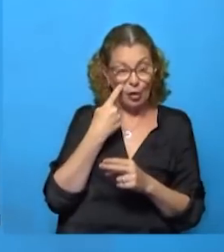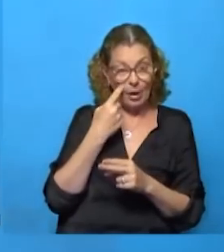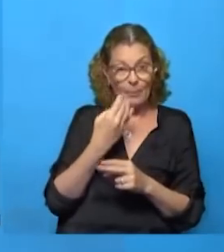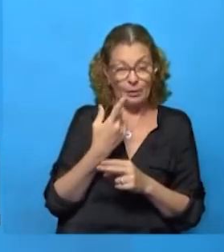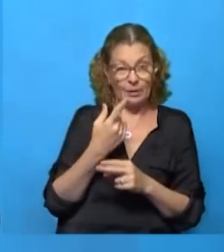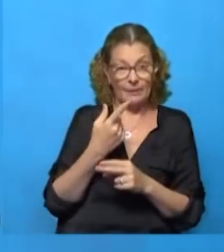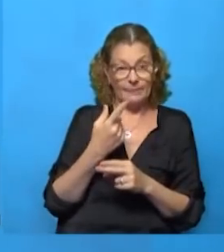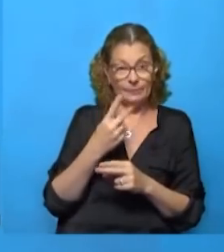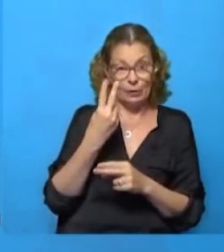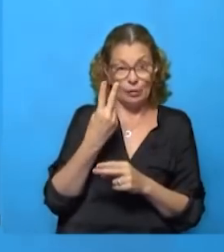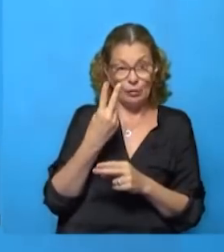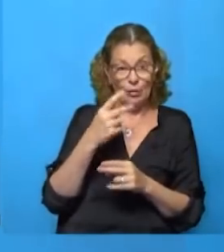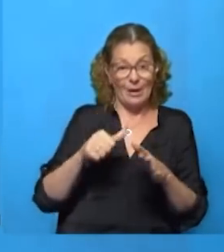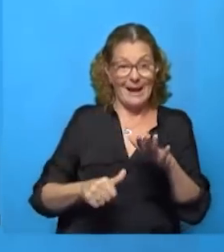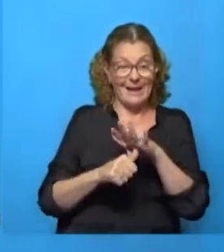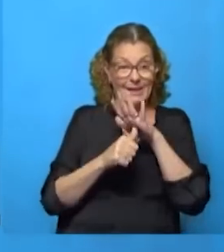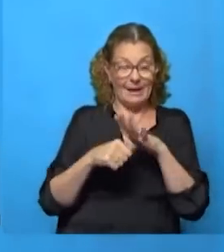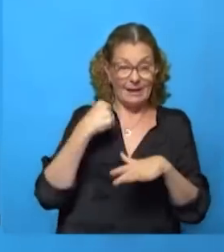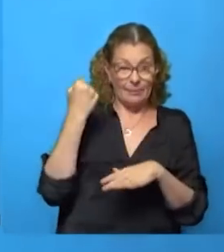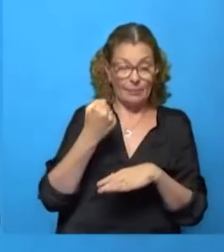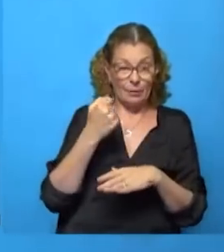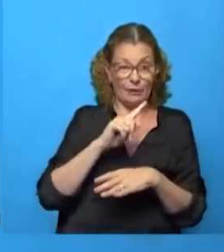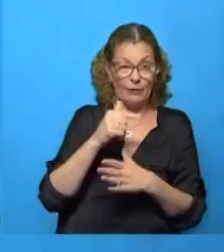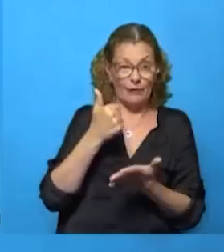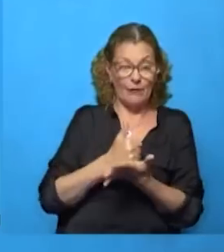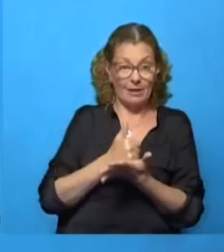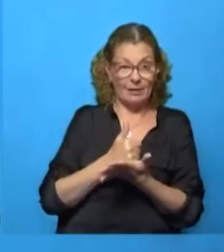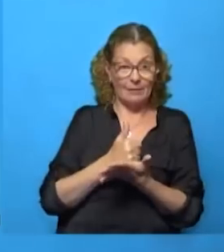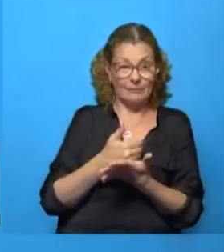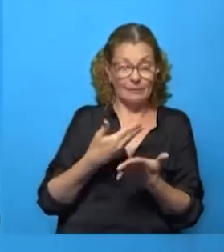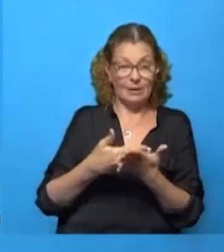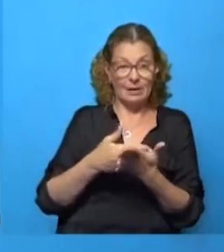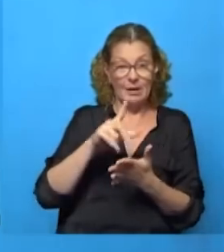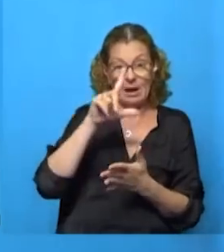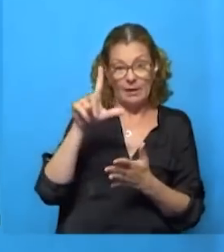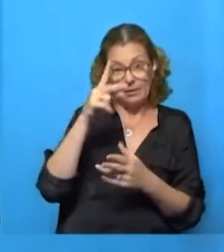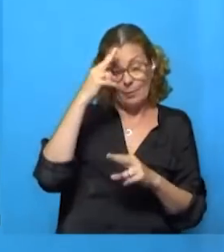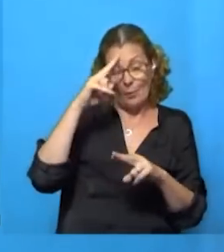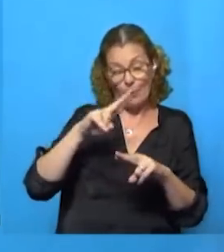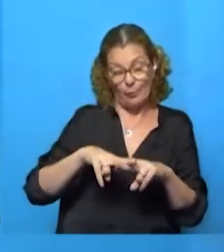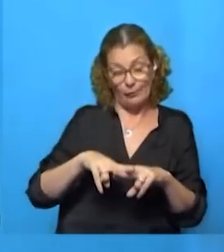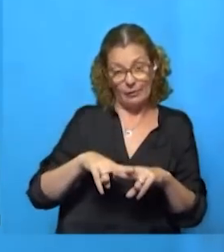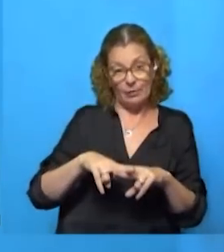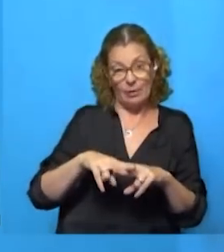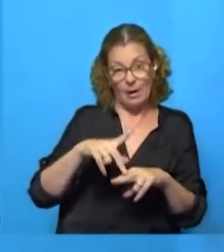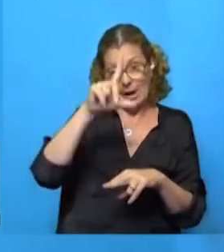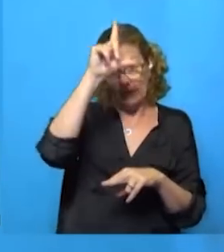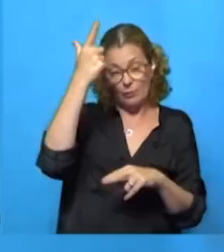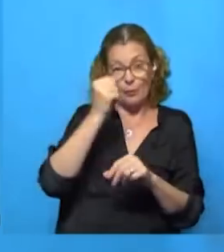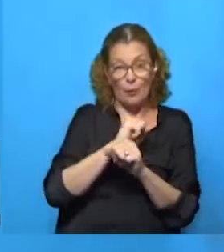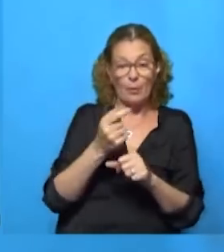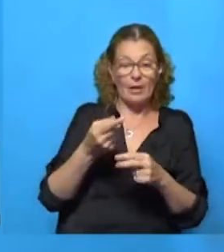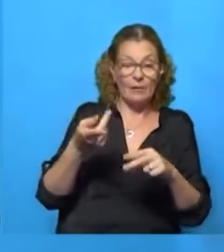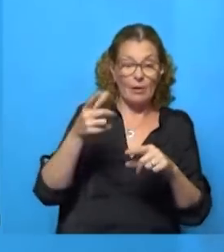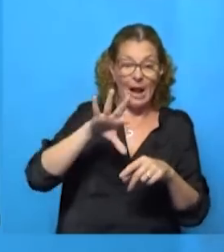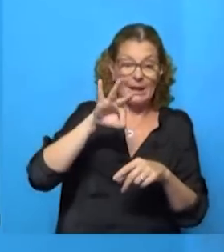tiene los dos grandes líderes ausentes de la carrera electoral la arañaba por fallecimiento y la calle Pou porque no puede ser